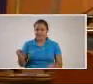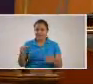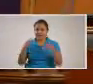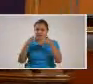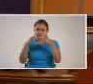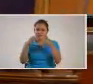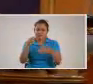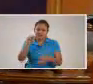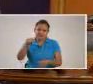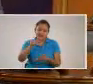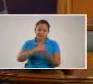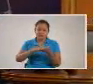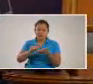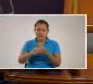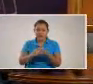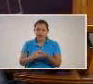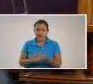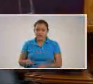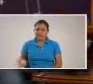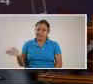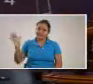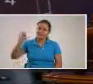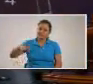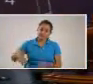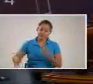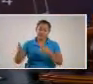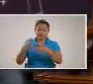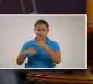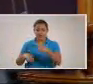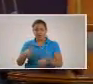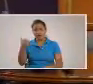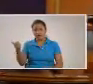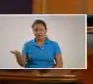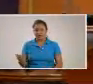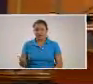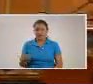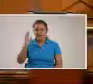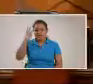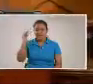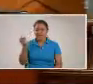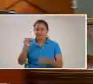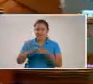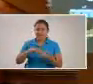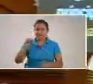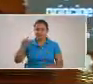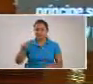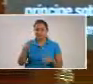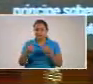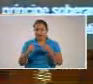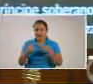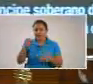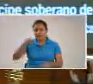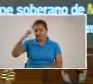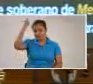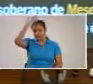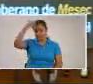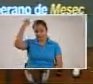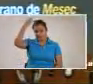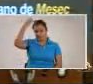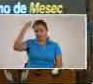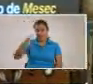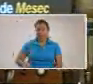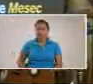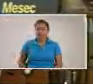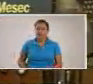cargo. Puede ser que más adelante venga otro y que en él se cumpla esta profecía, pero el punto es que